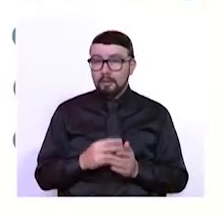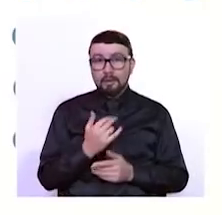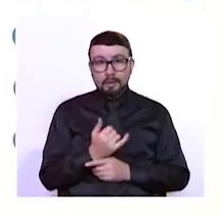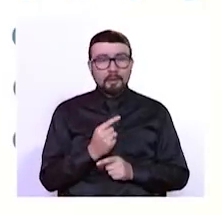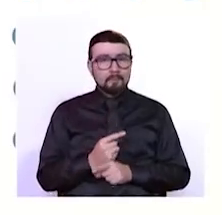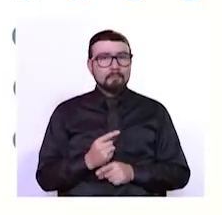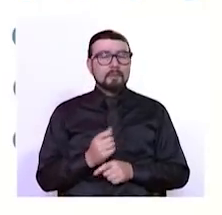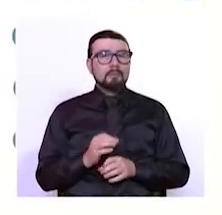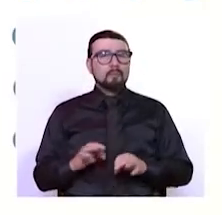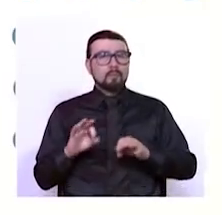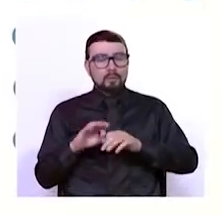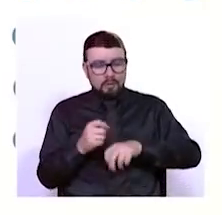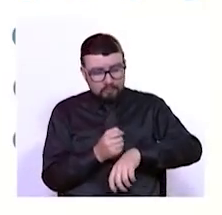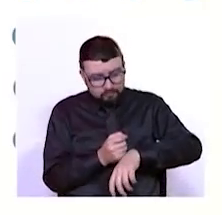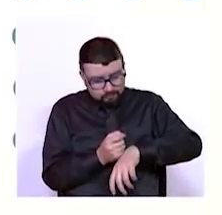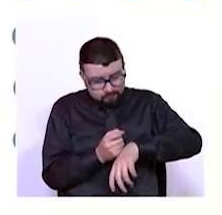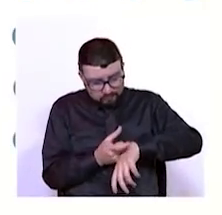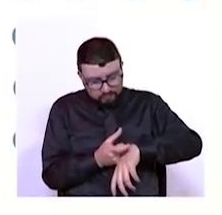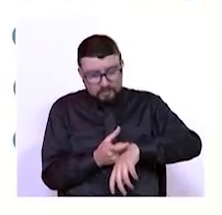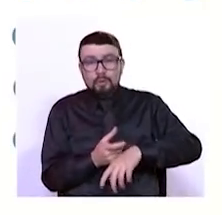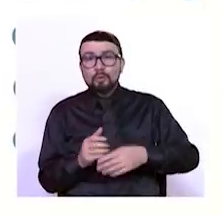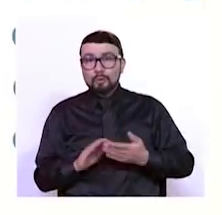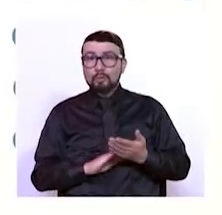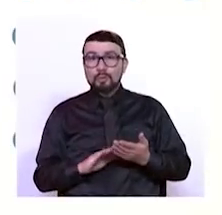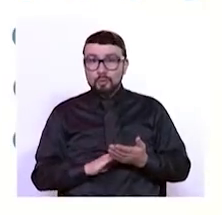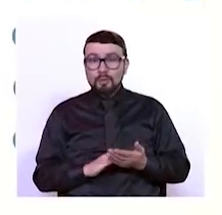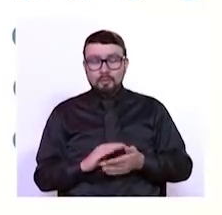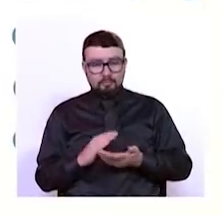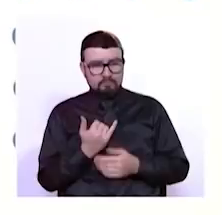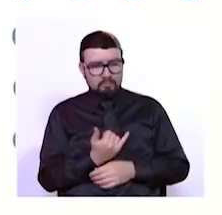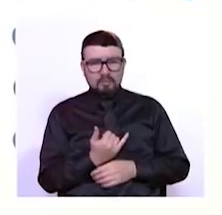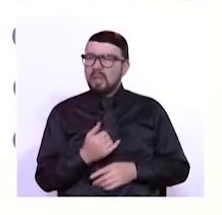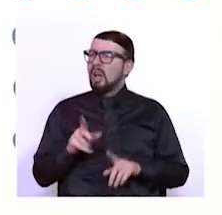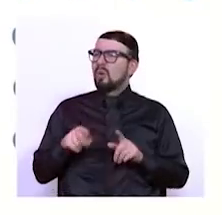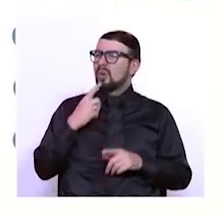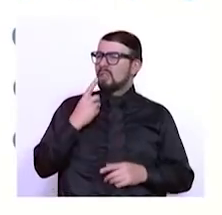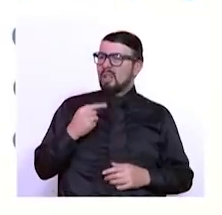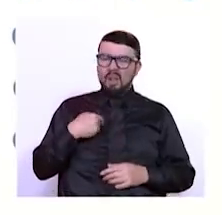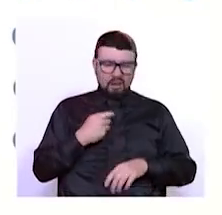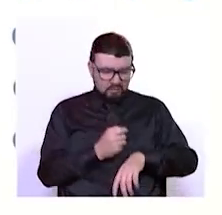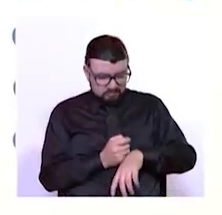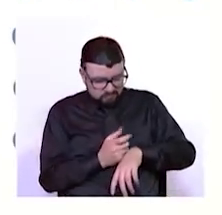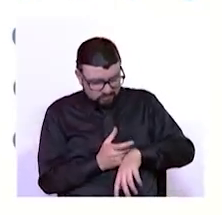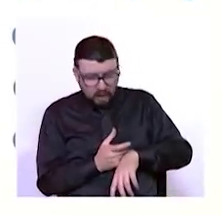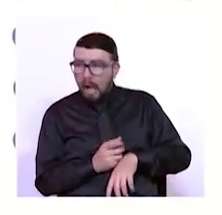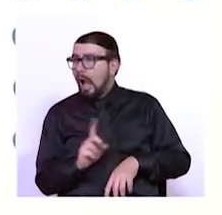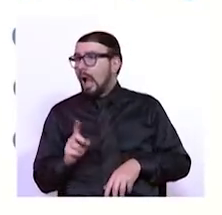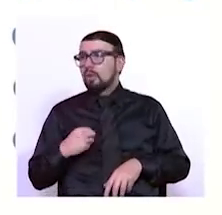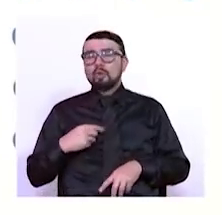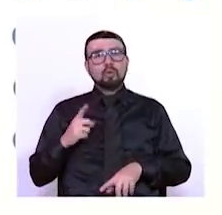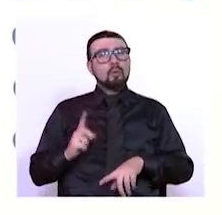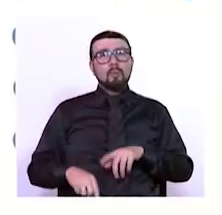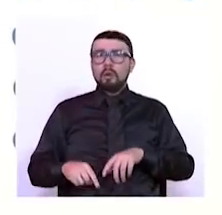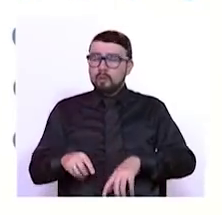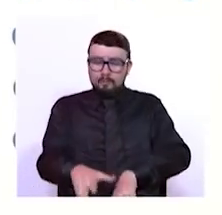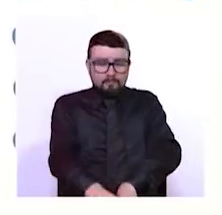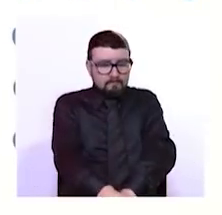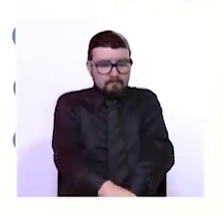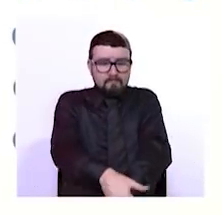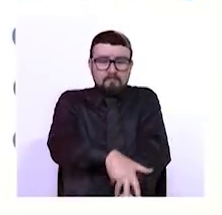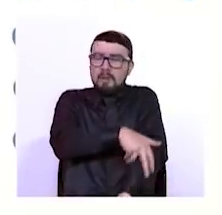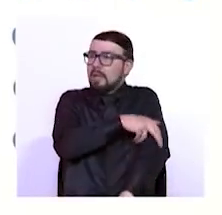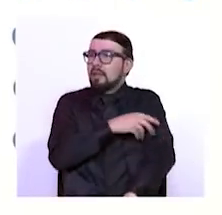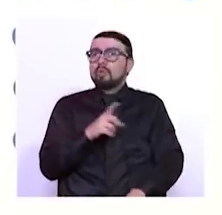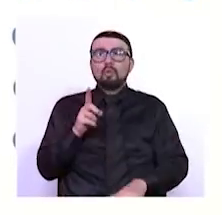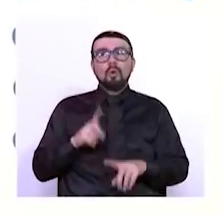las úlceras. Muchas de las personas creen que porque tienen la úlcera no se pueden colocar la media o el